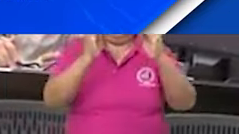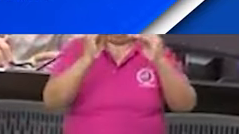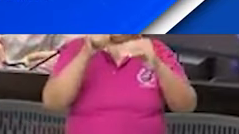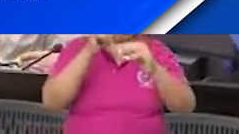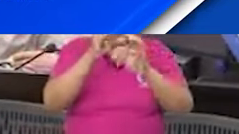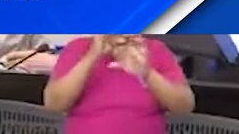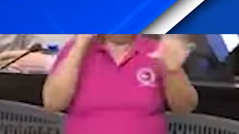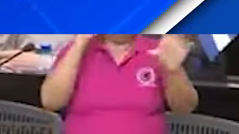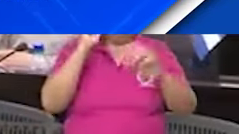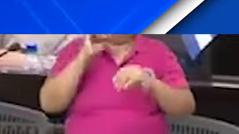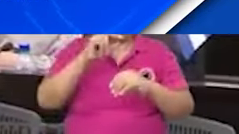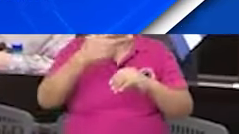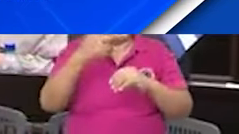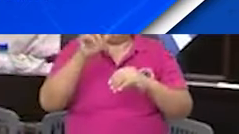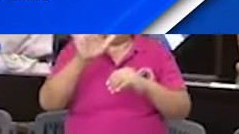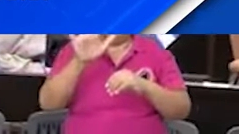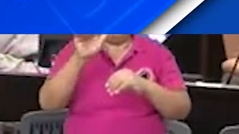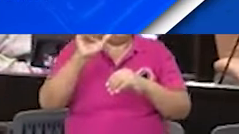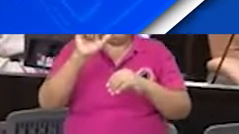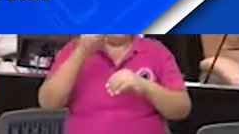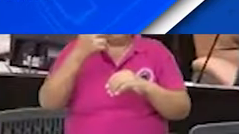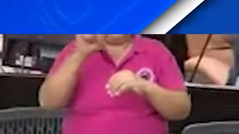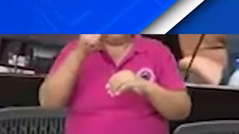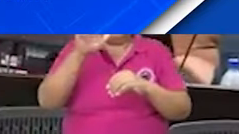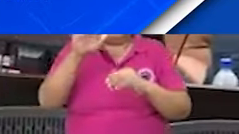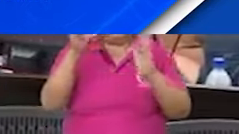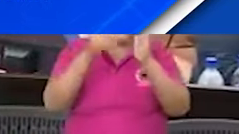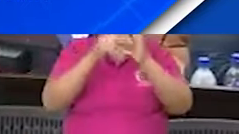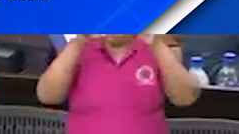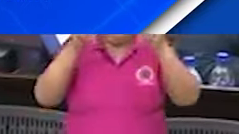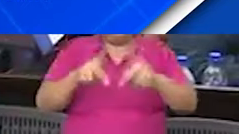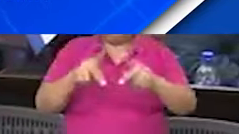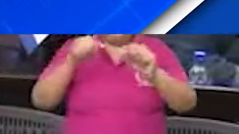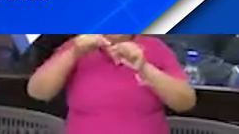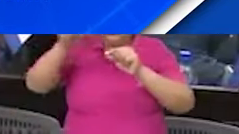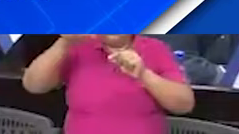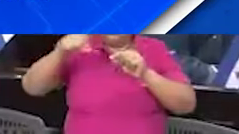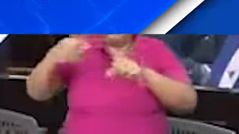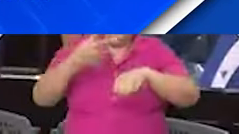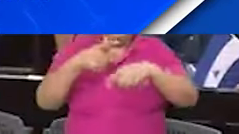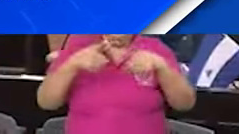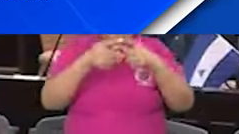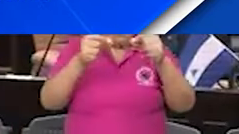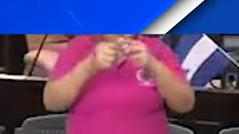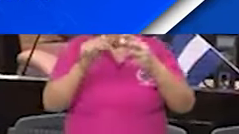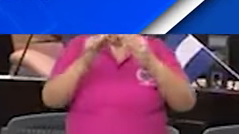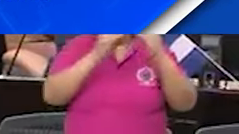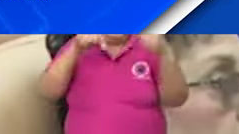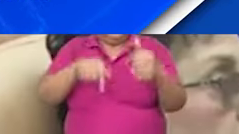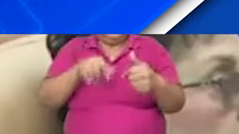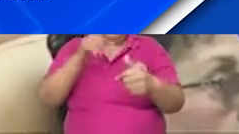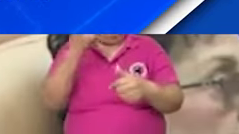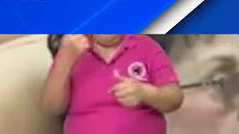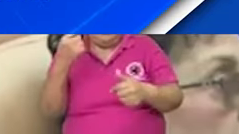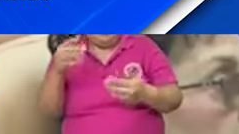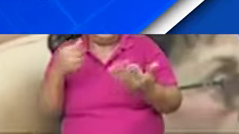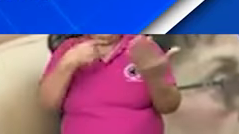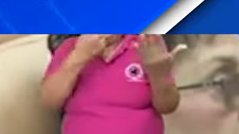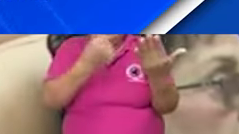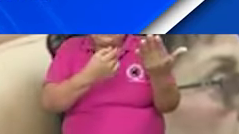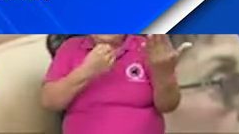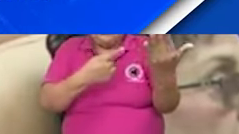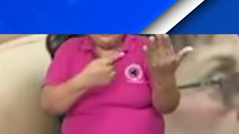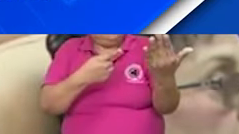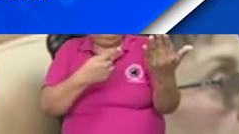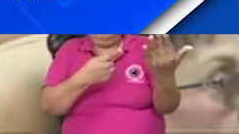aportando para que nosotros hoy día tengamos un presupuesto, en vez de tener déficit,